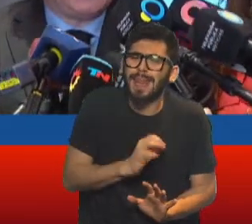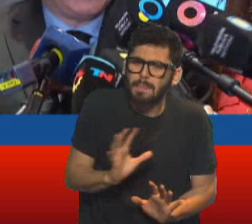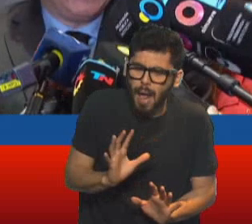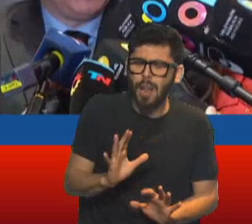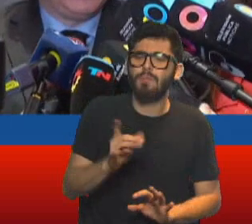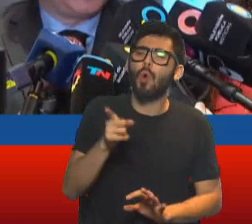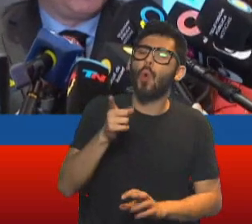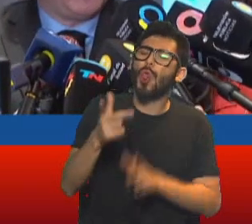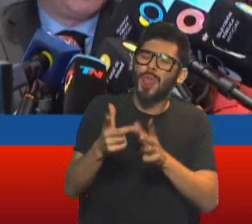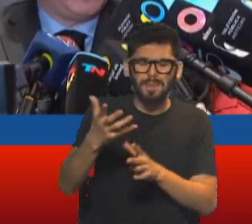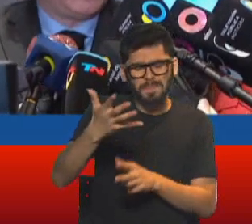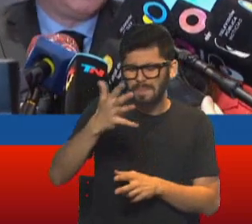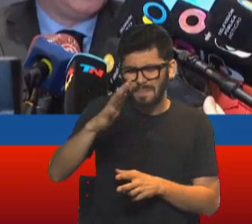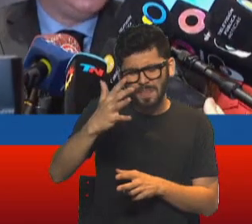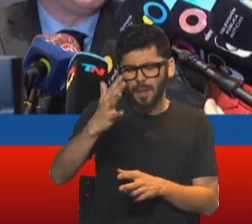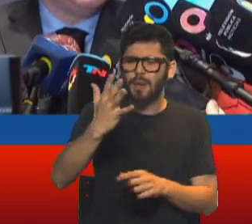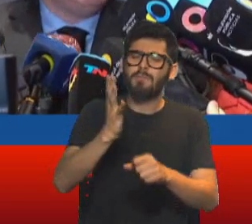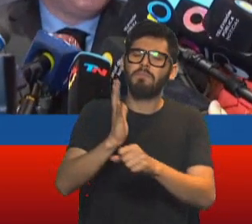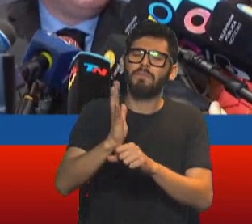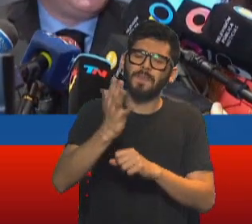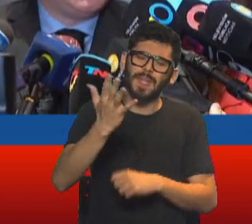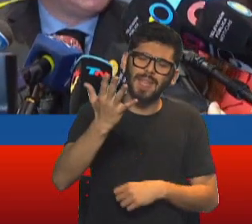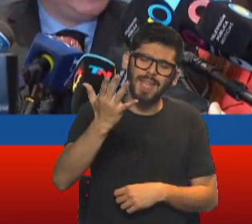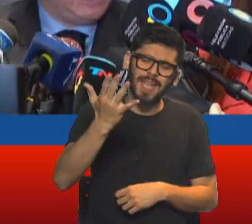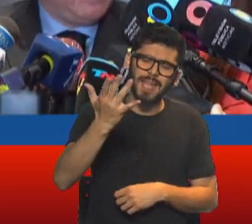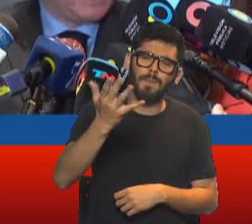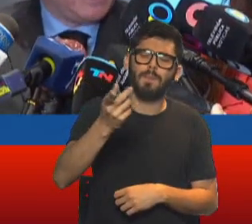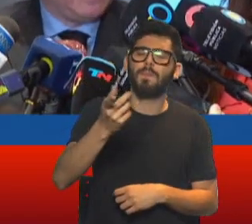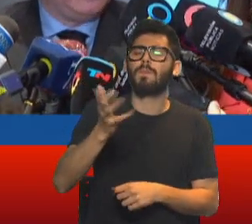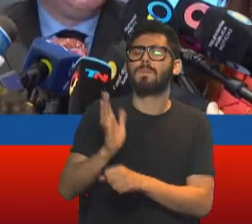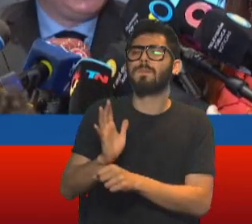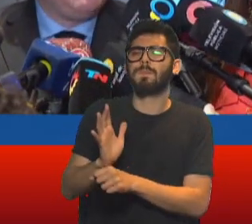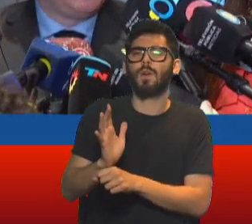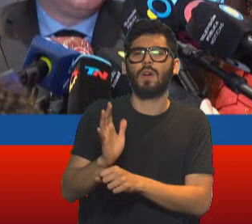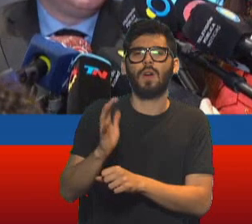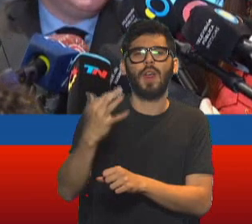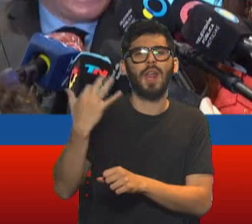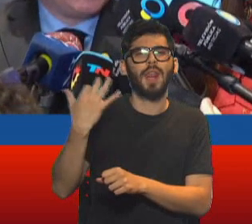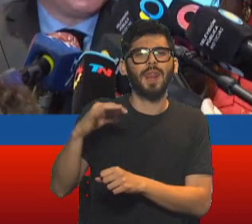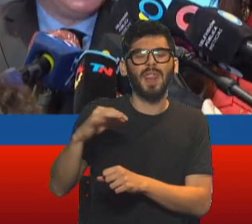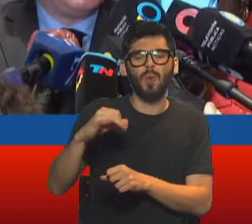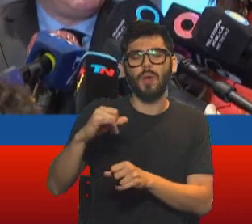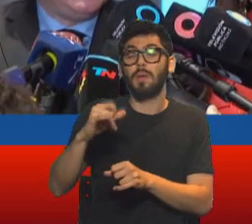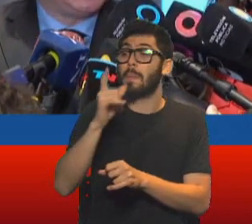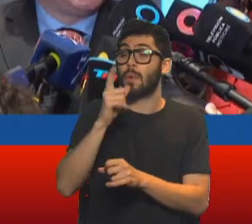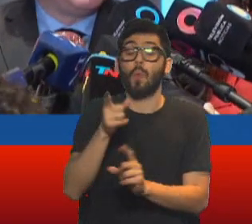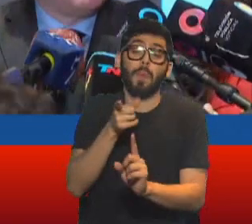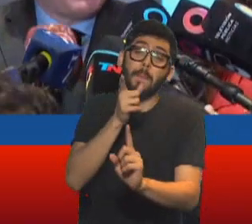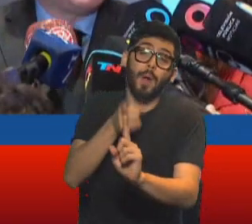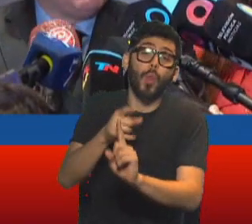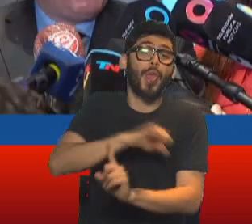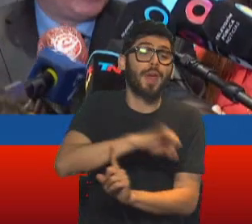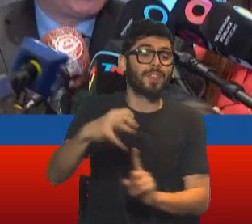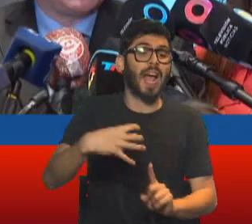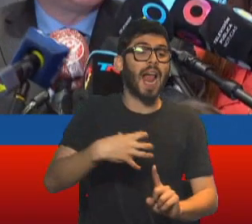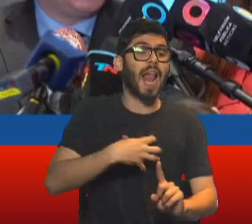algo como que de alguna manera tenemos que hacer saber que la clase media no es nuestro